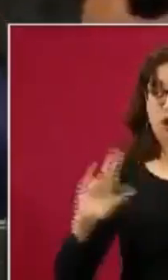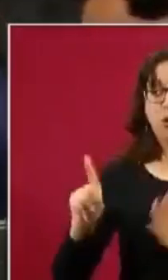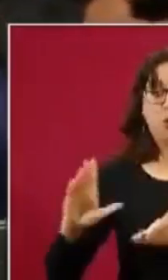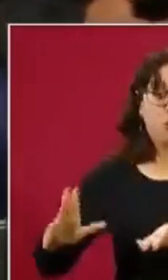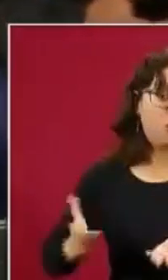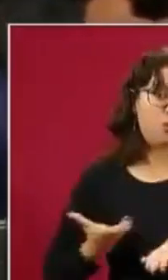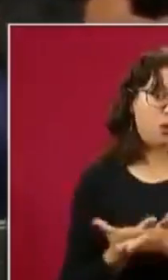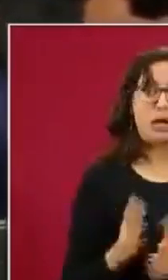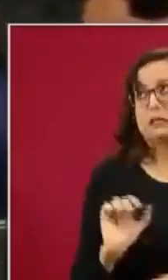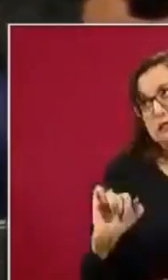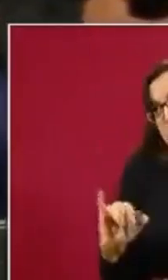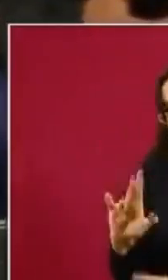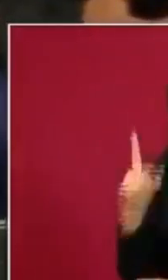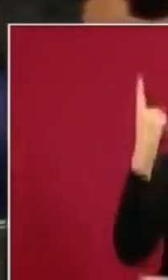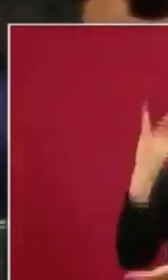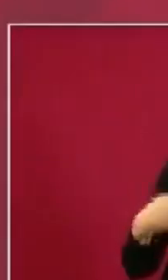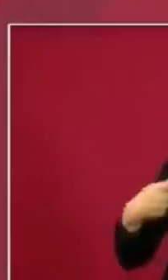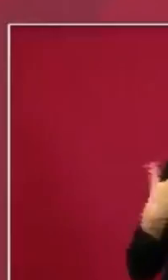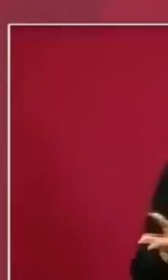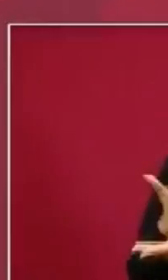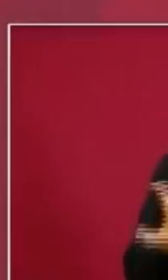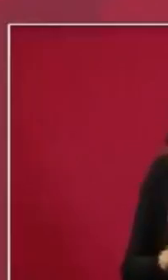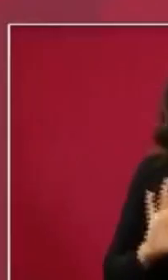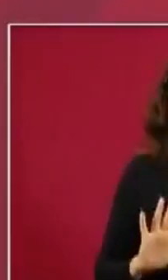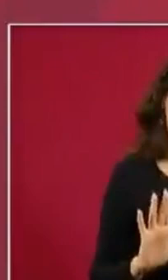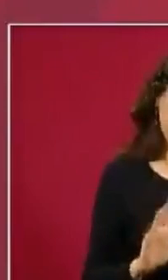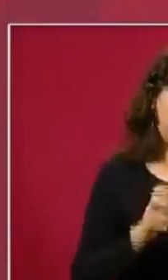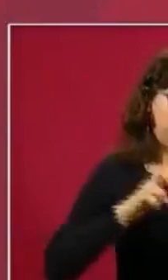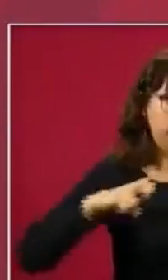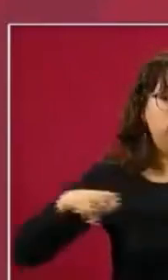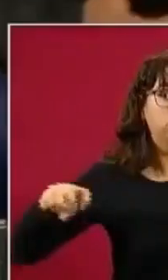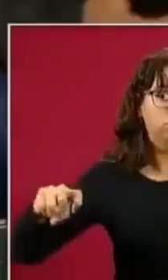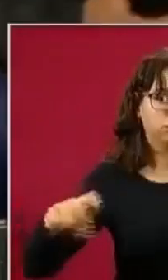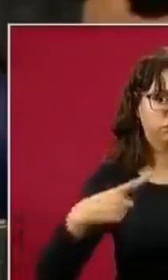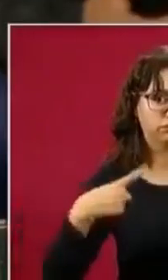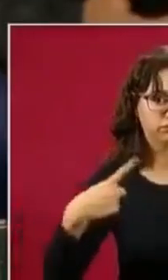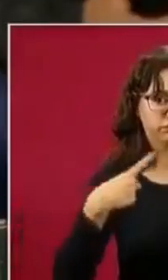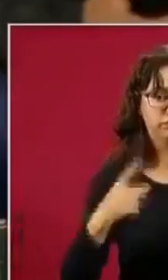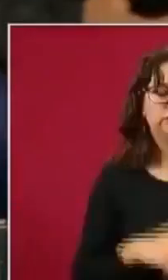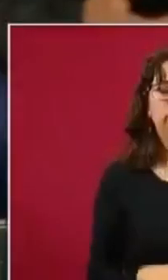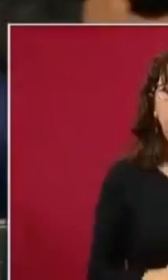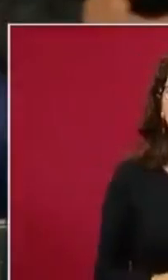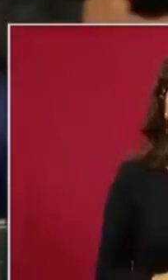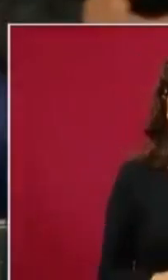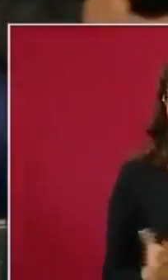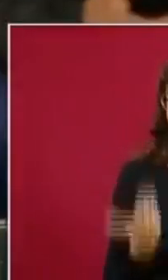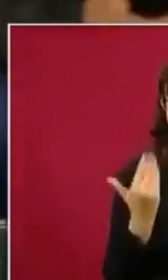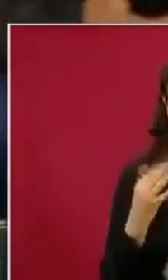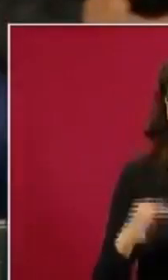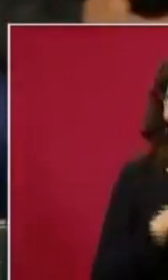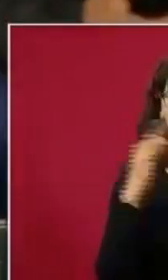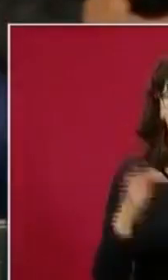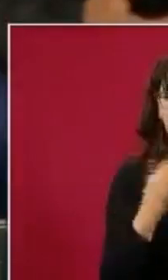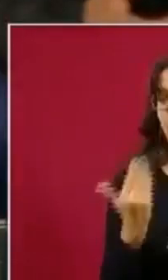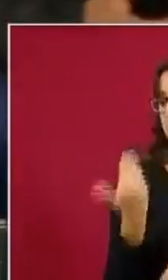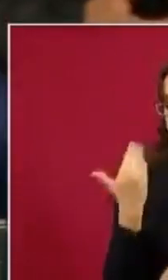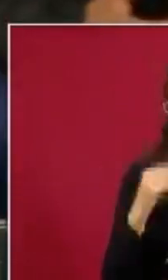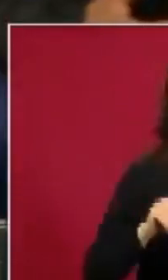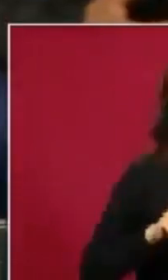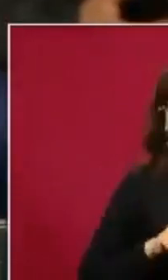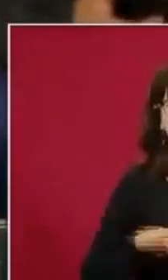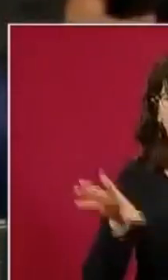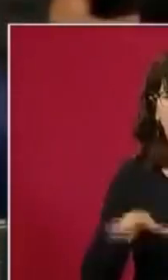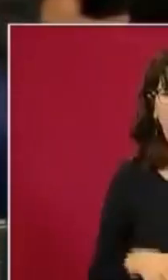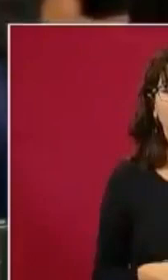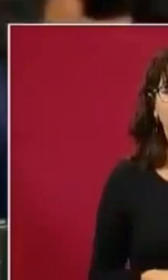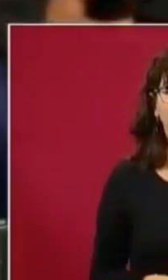A votación. Sí, no sabía yo. Acaba de salir la nota. ¿A qué horas? Hace unos minutitos.